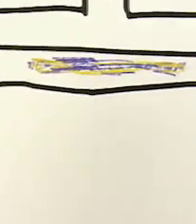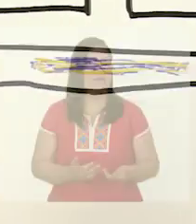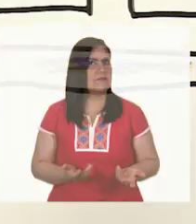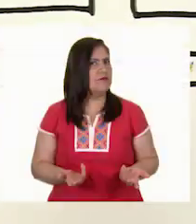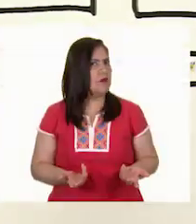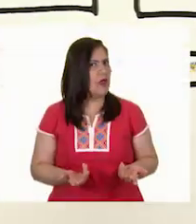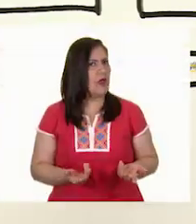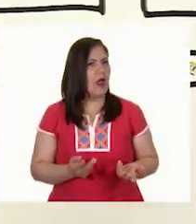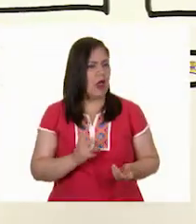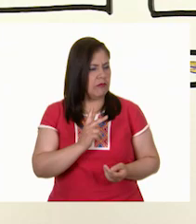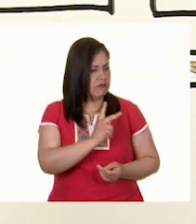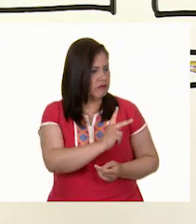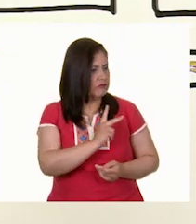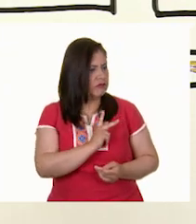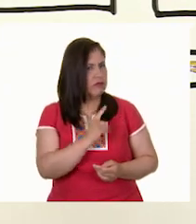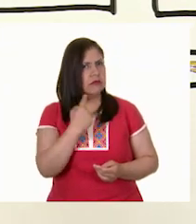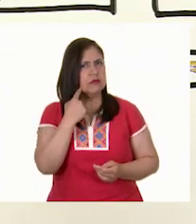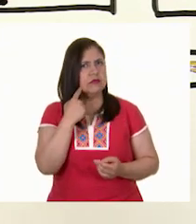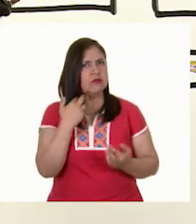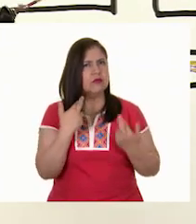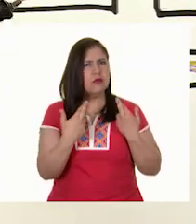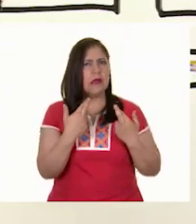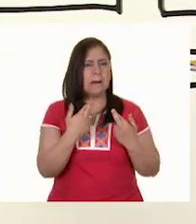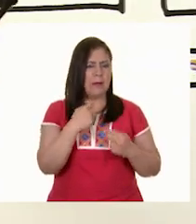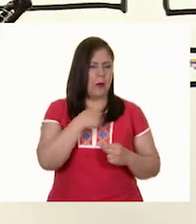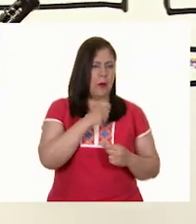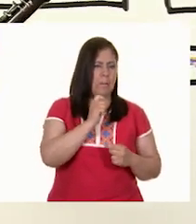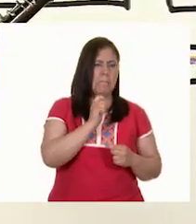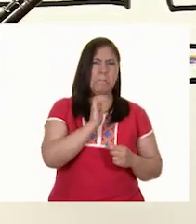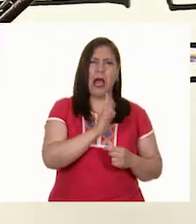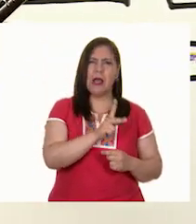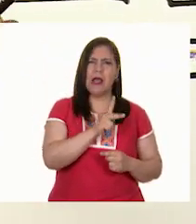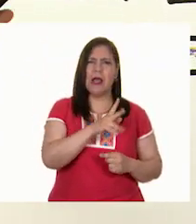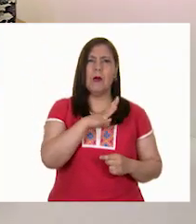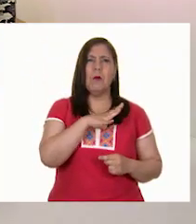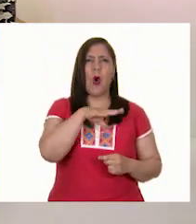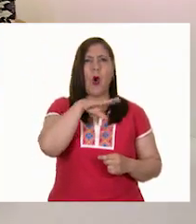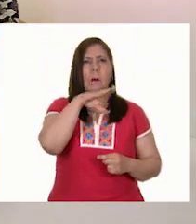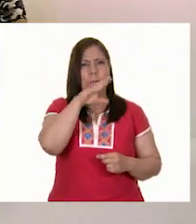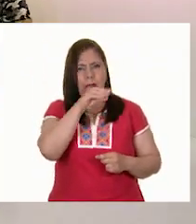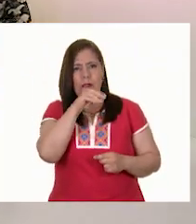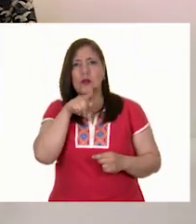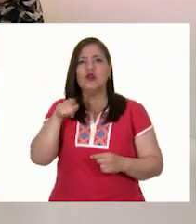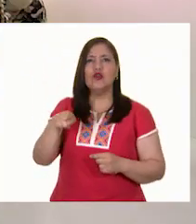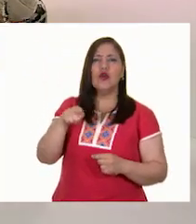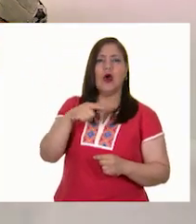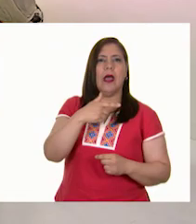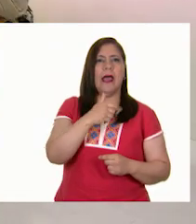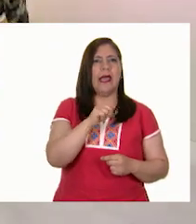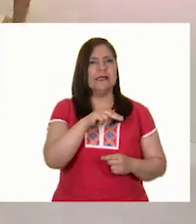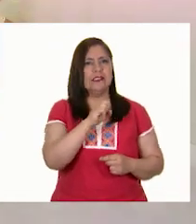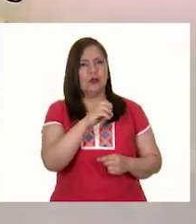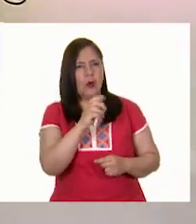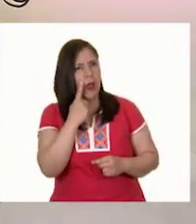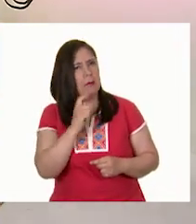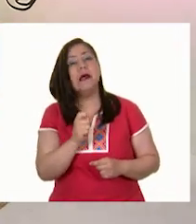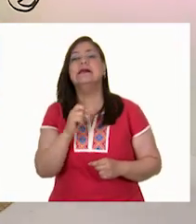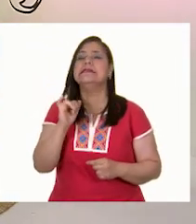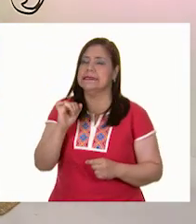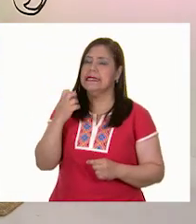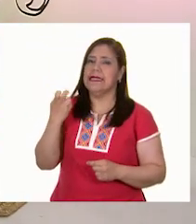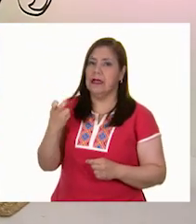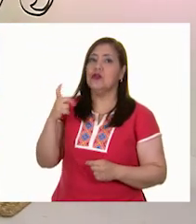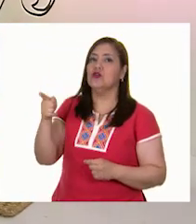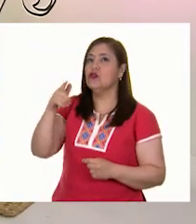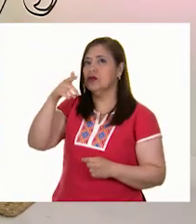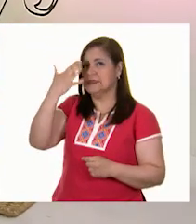Oye, suena muy parecido, pero el mío suena más como un pato y el tuyo como un ganso. Así es, Norma. Es que lo que no sabes